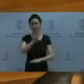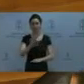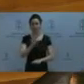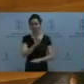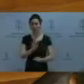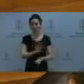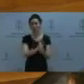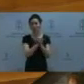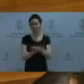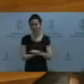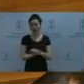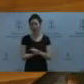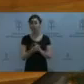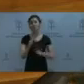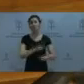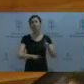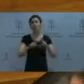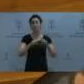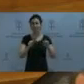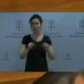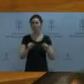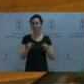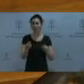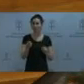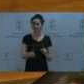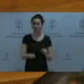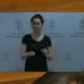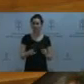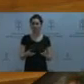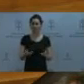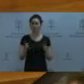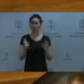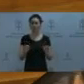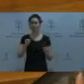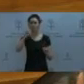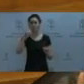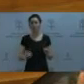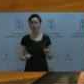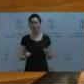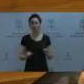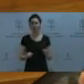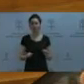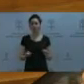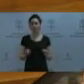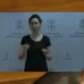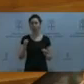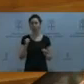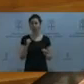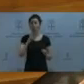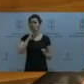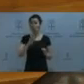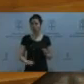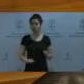Habría un problema serio porque la electricidad debería llevar fuentes renovables